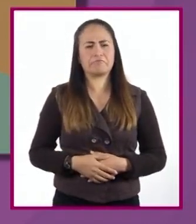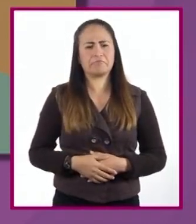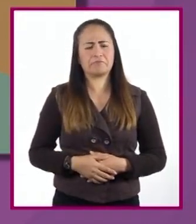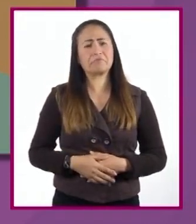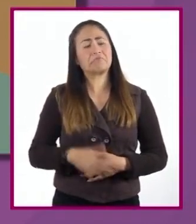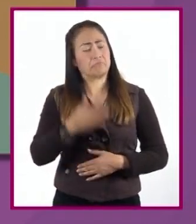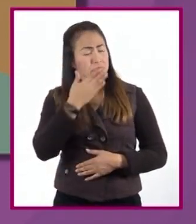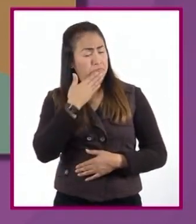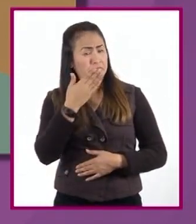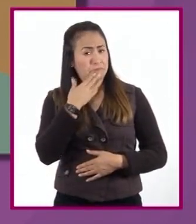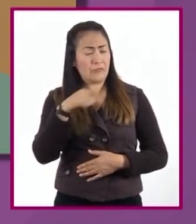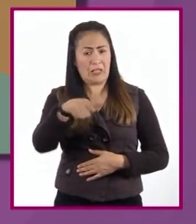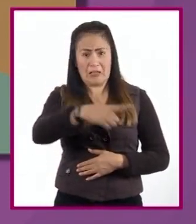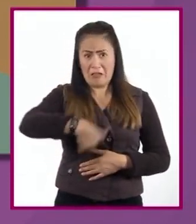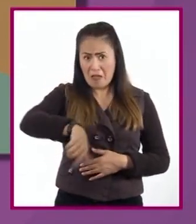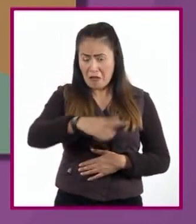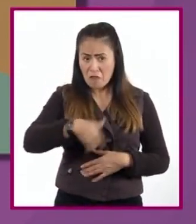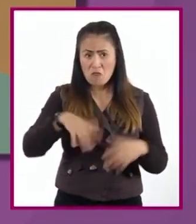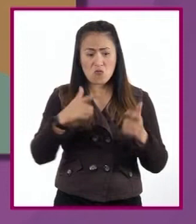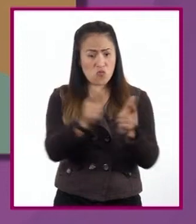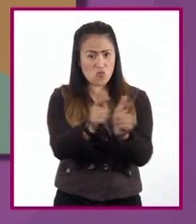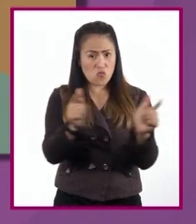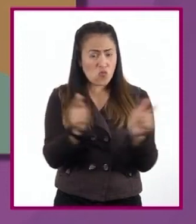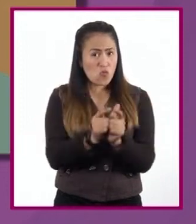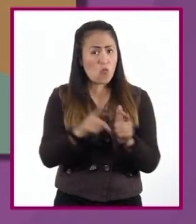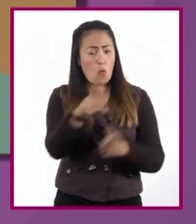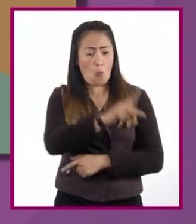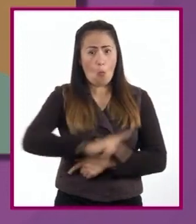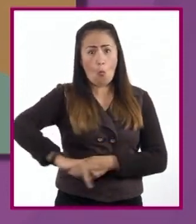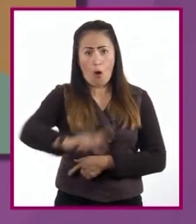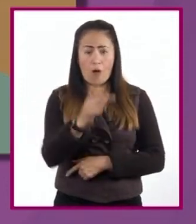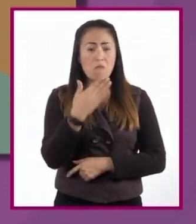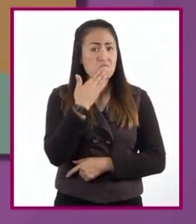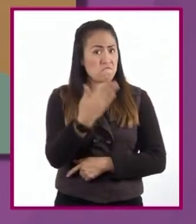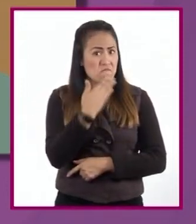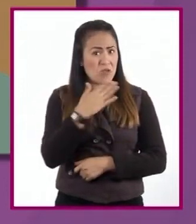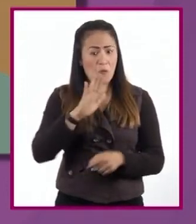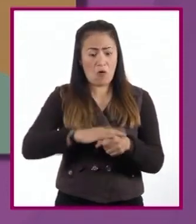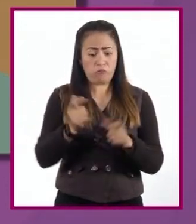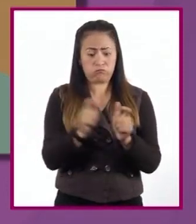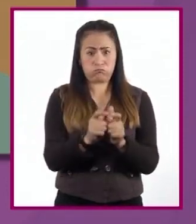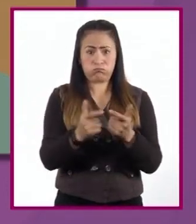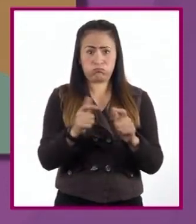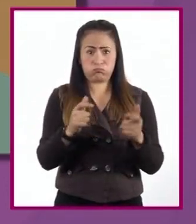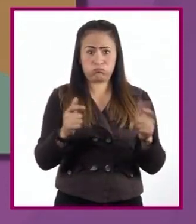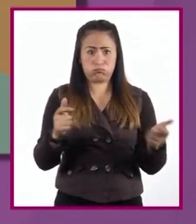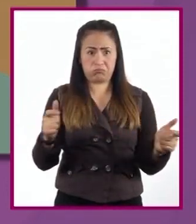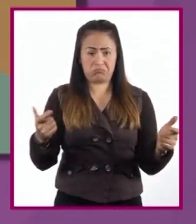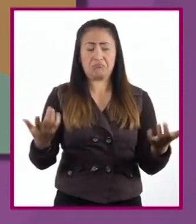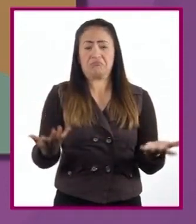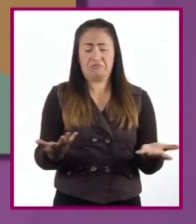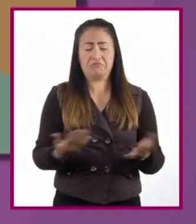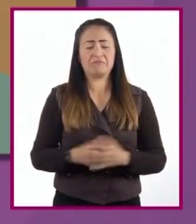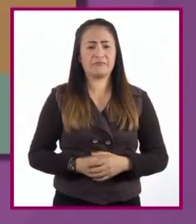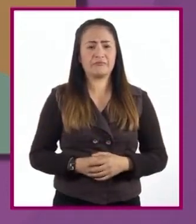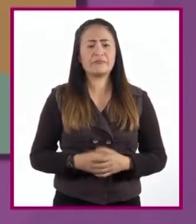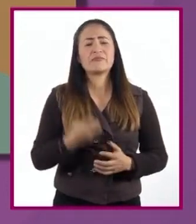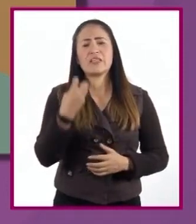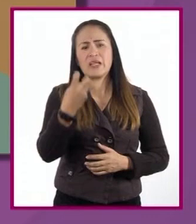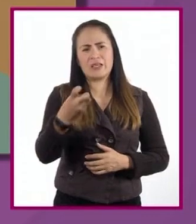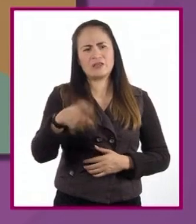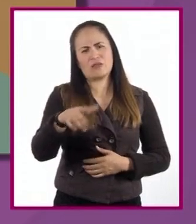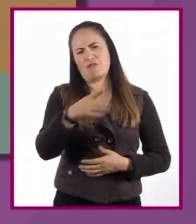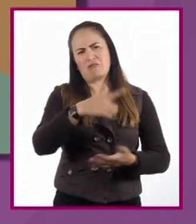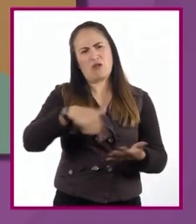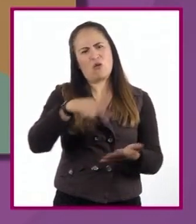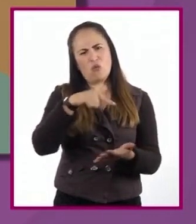iba a todo dar, porque su población creció muchísimo, ¿sí? Y esto porque ahí en la zona pues había